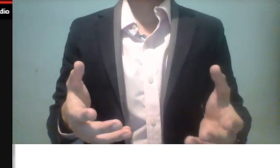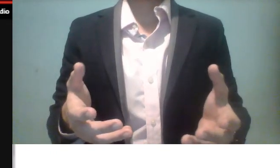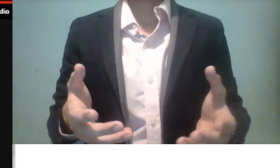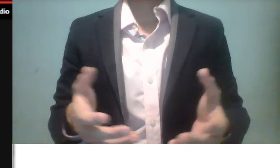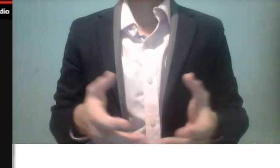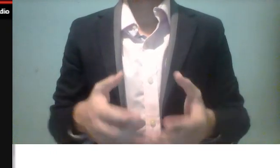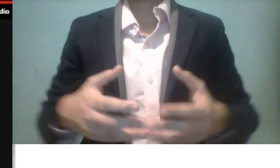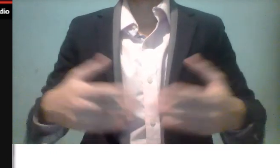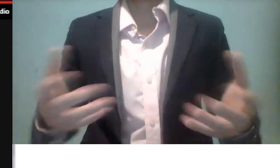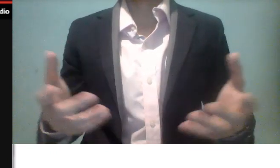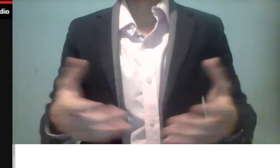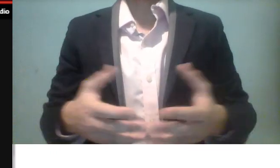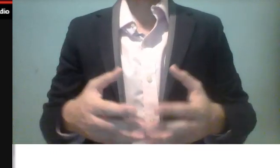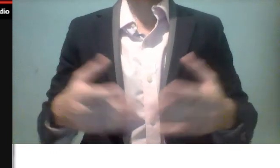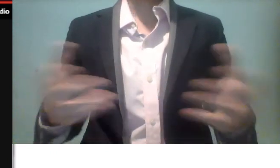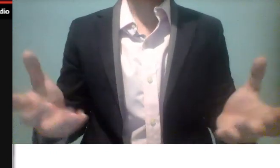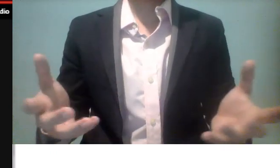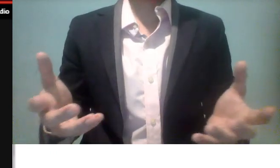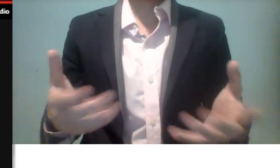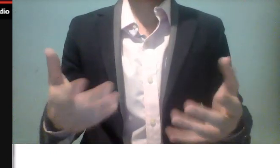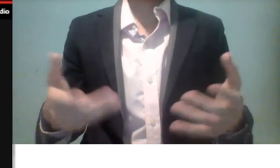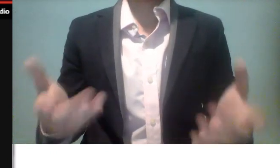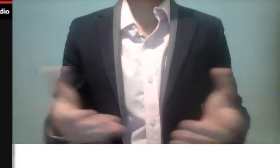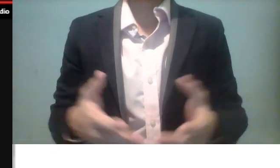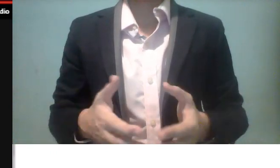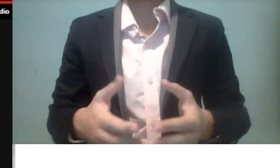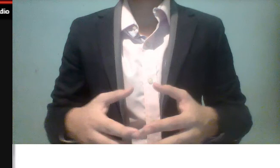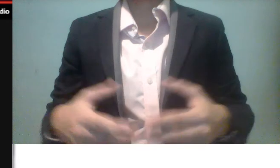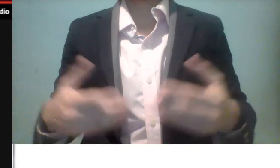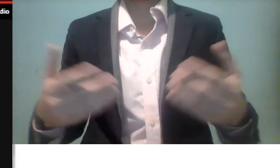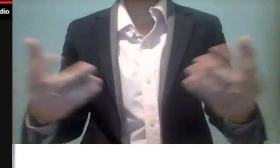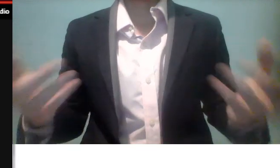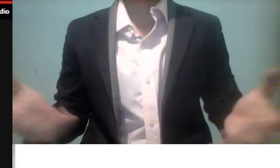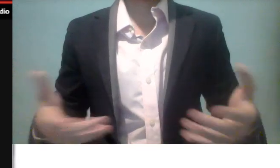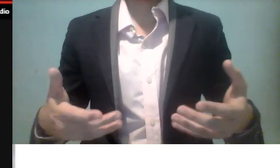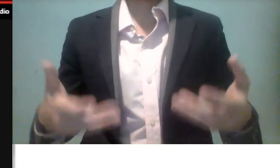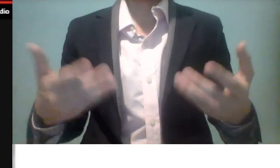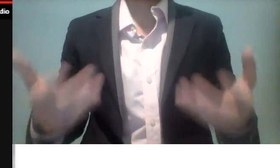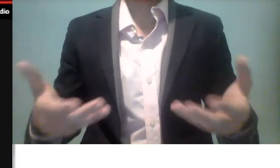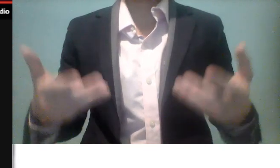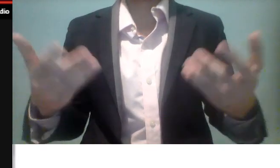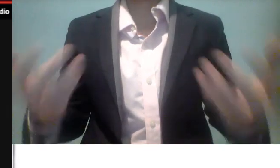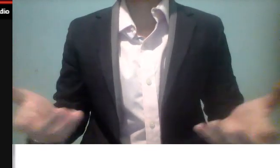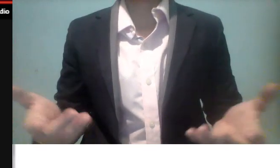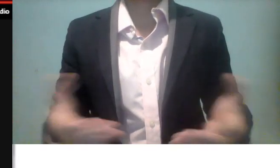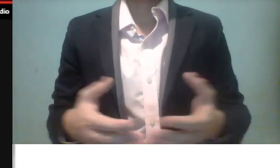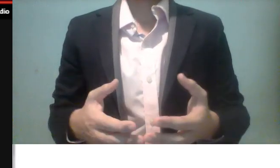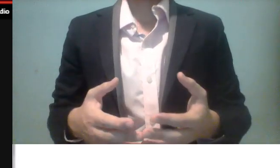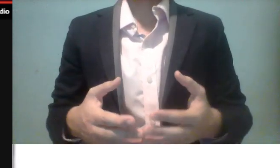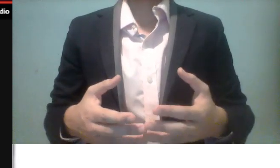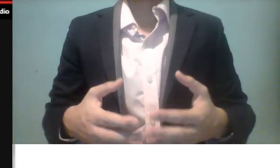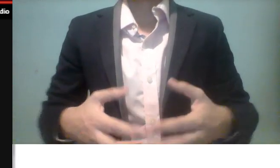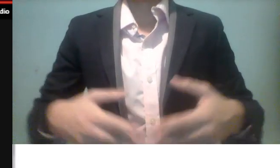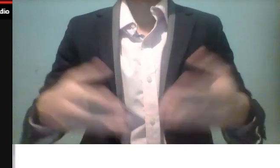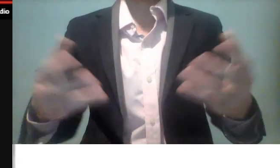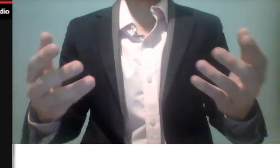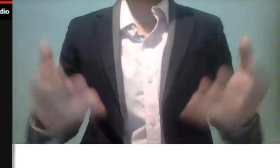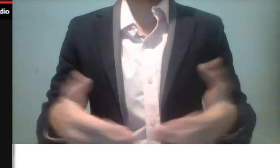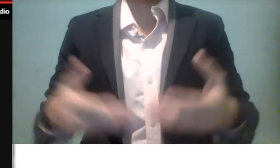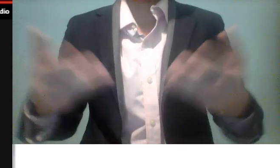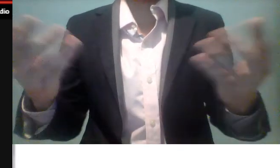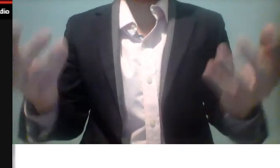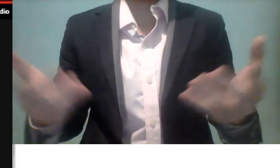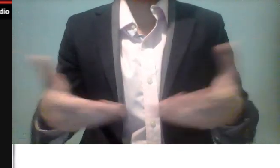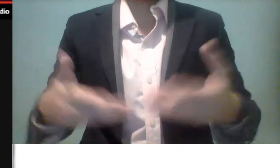anteriores administraciones resultó que si tenían patrimonios muy pequeños pues ahora tienen patrimonios gigantescos que rebasan pues los